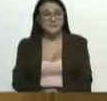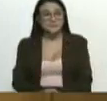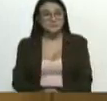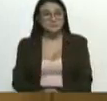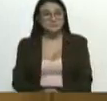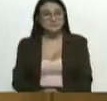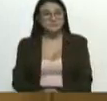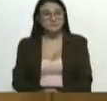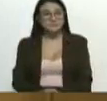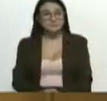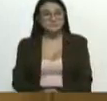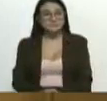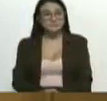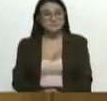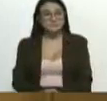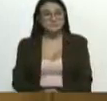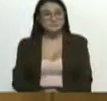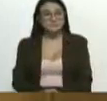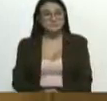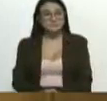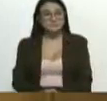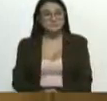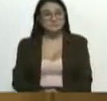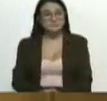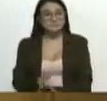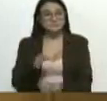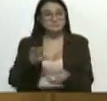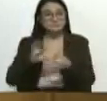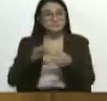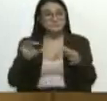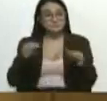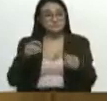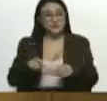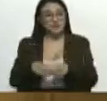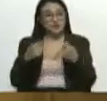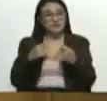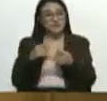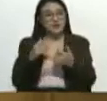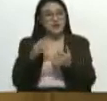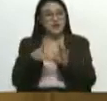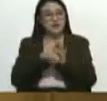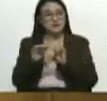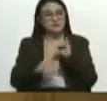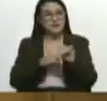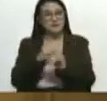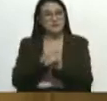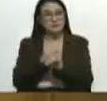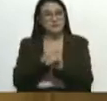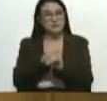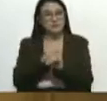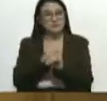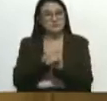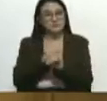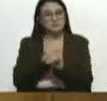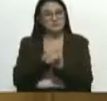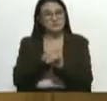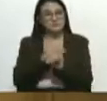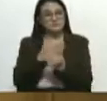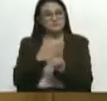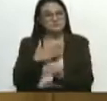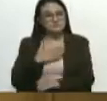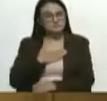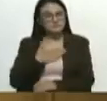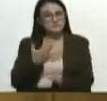Y bajo esa cadena de violaciones del debido proceso de la ley internacional, se pretende